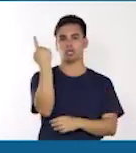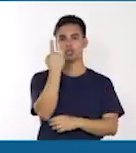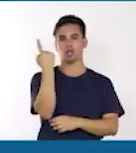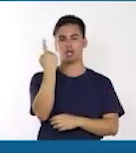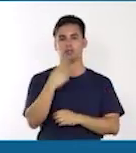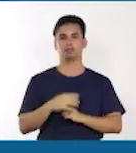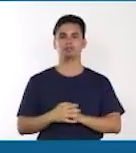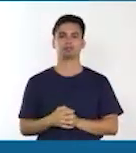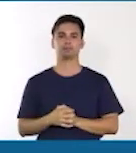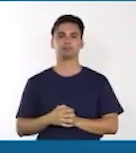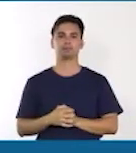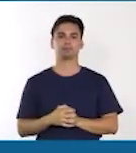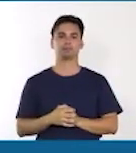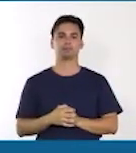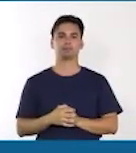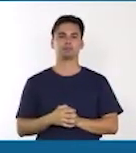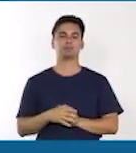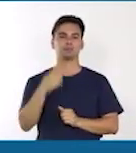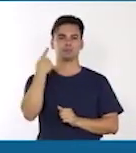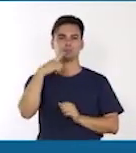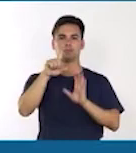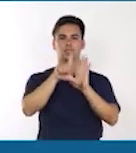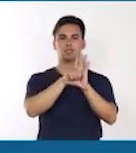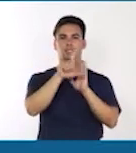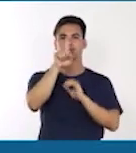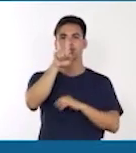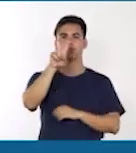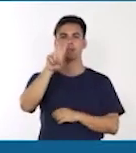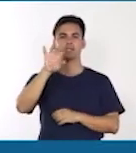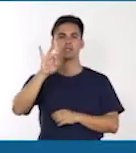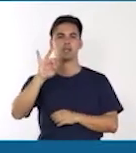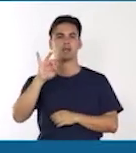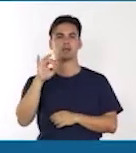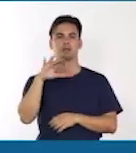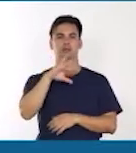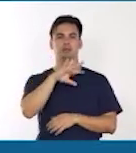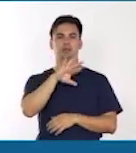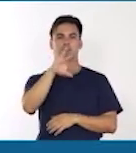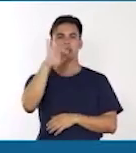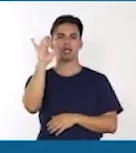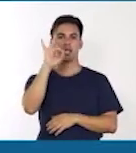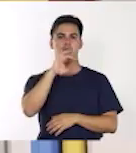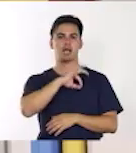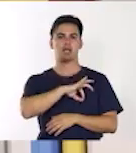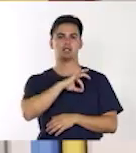y la ley 127, que es la ley electoral.